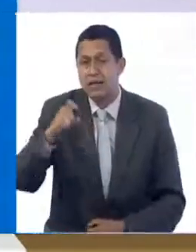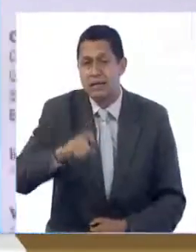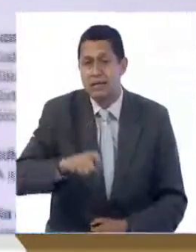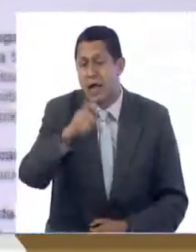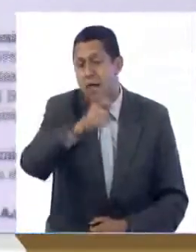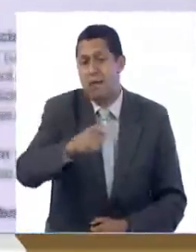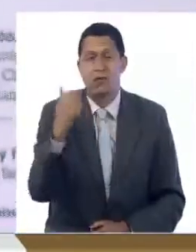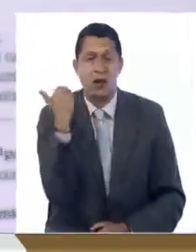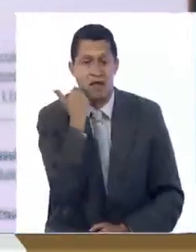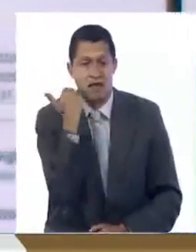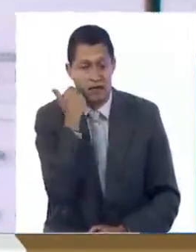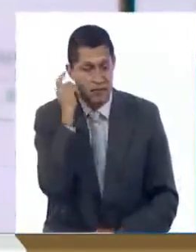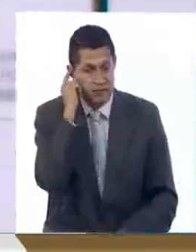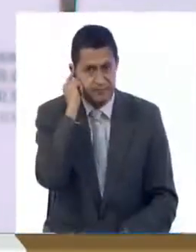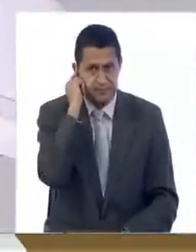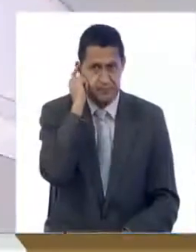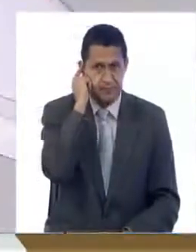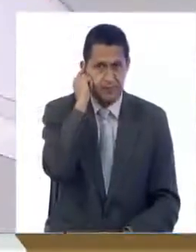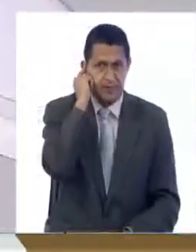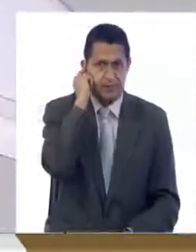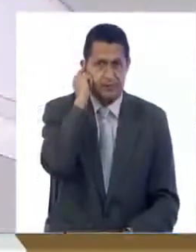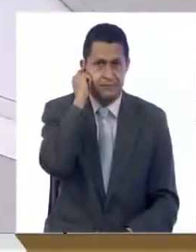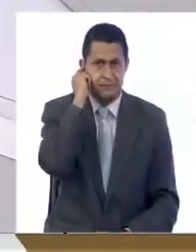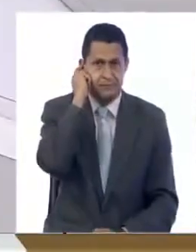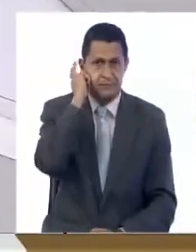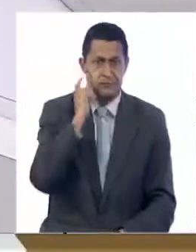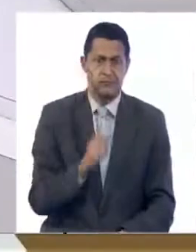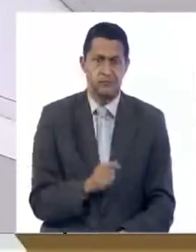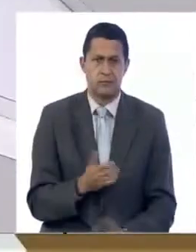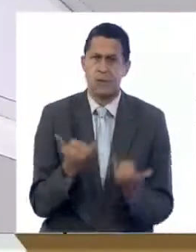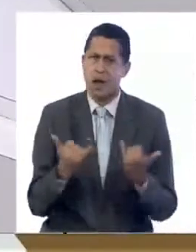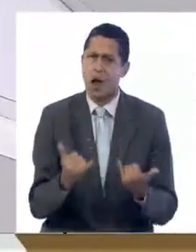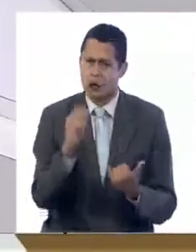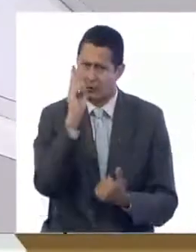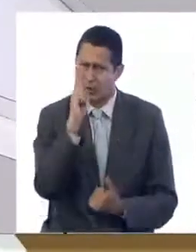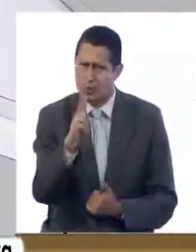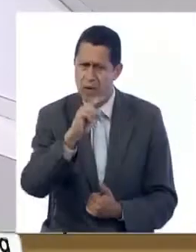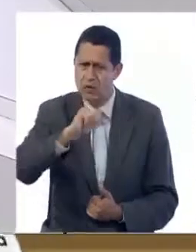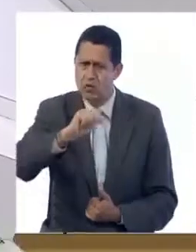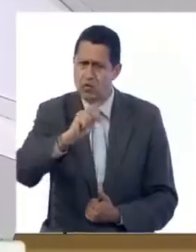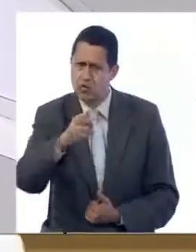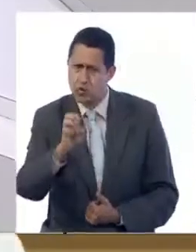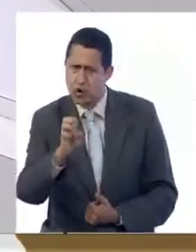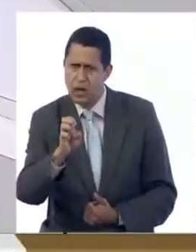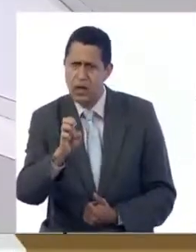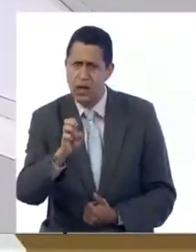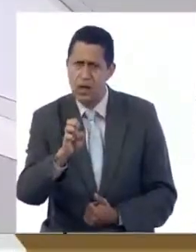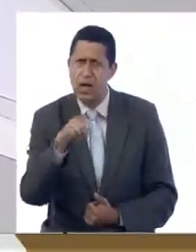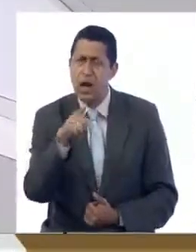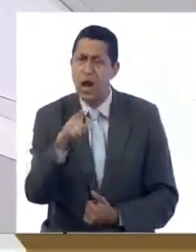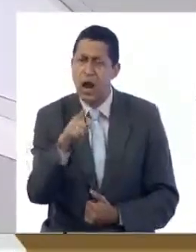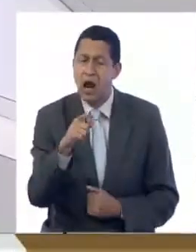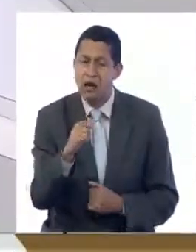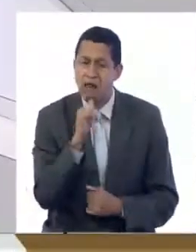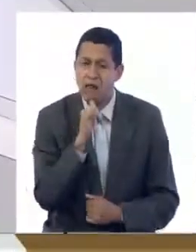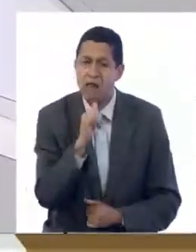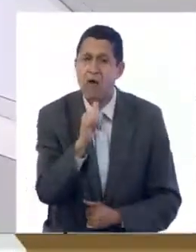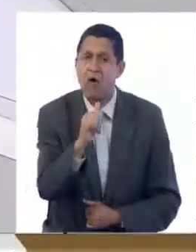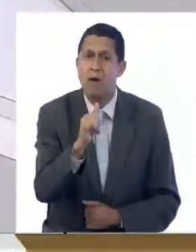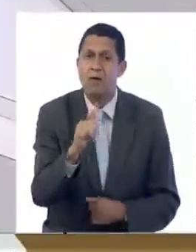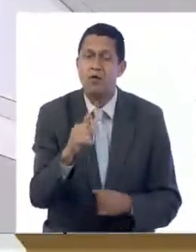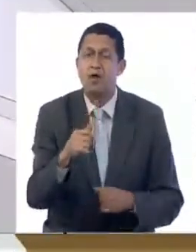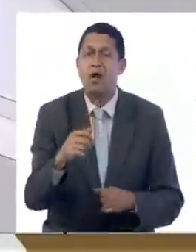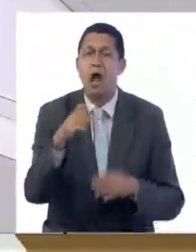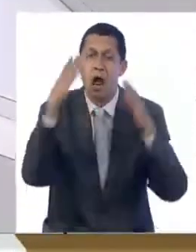los pacientes antes mencionados. El contacto ahora lo realizamos con nuestra compañera Sue Rodríguez Pérez. Ella nos trae información desde